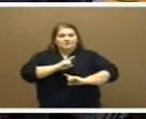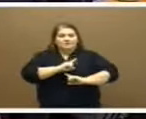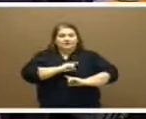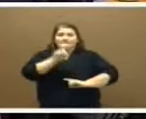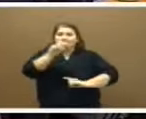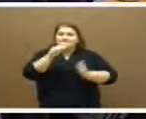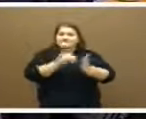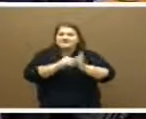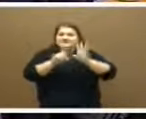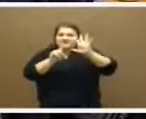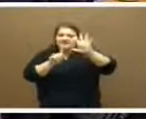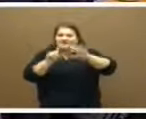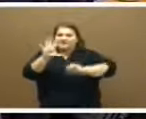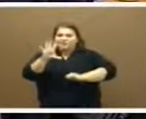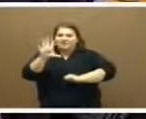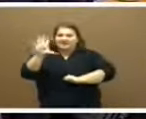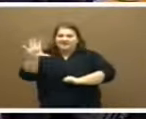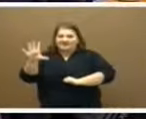de